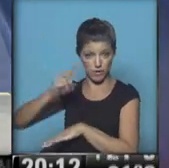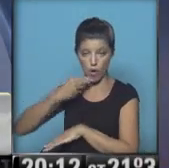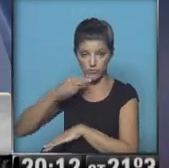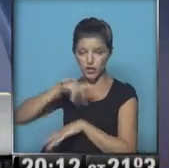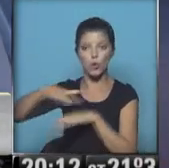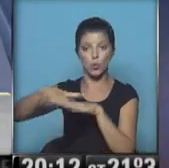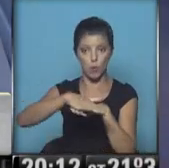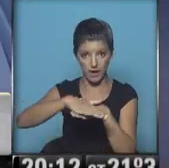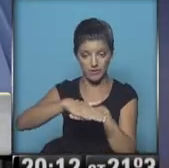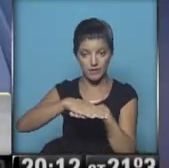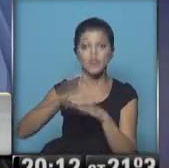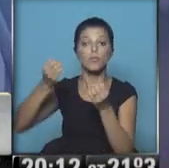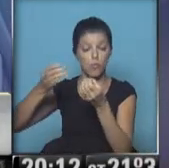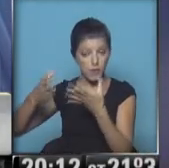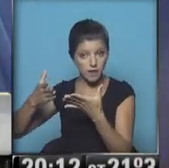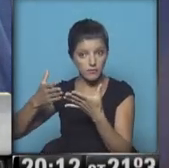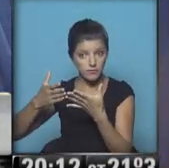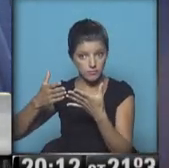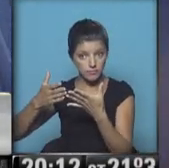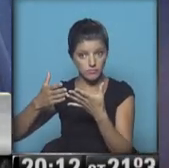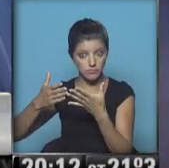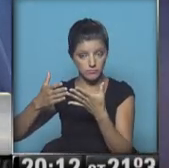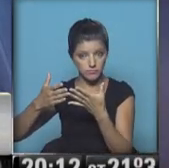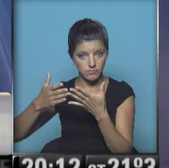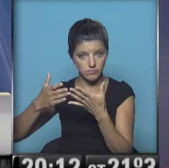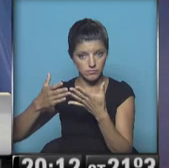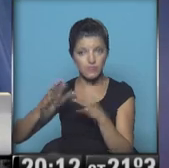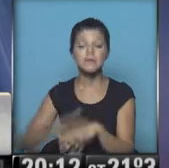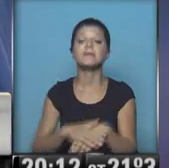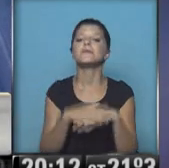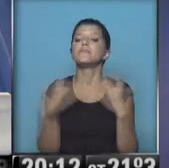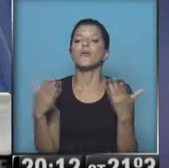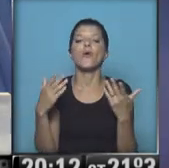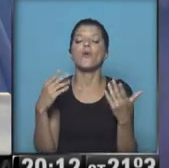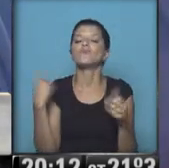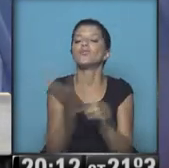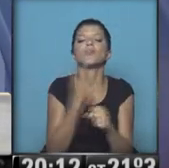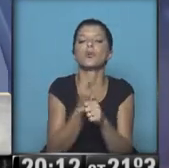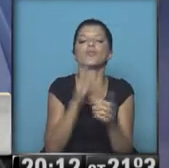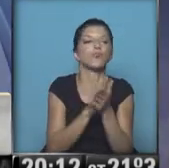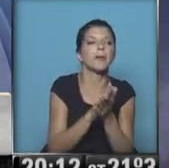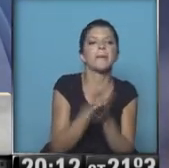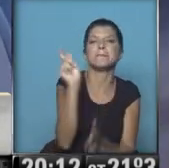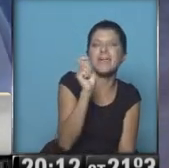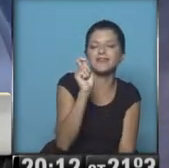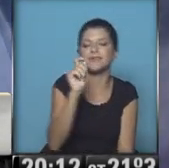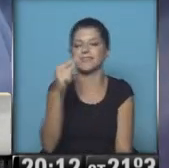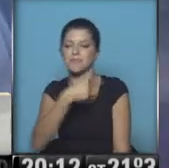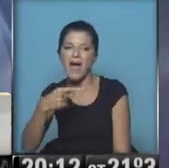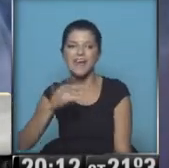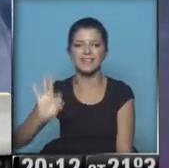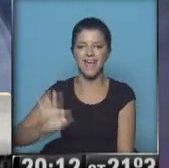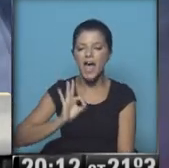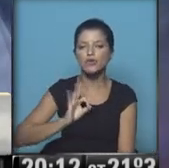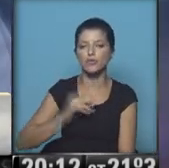zonas que funcionó bastante bien, funcionó muy bien de hecho, pero no se puede prever en términos de meses, semanas, años, qué es lo que se